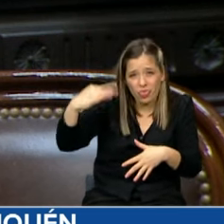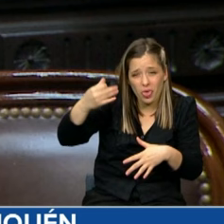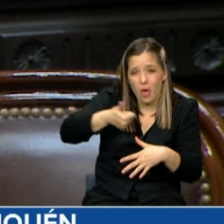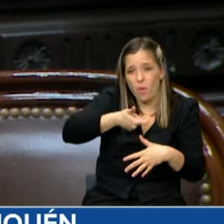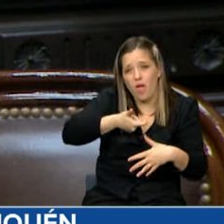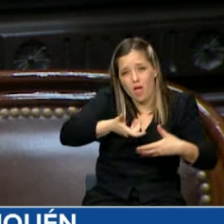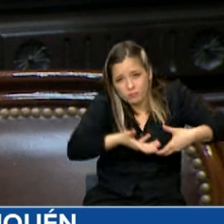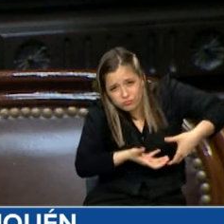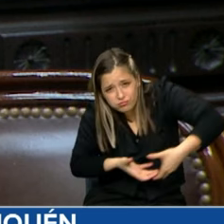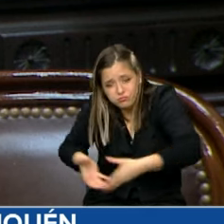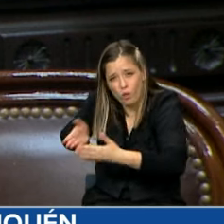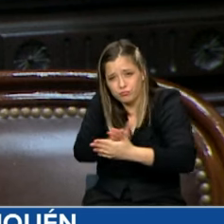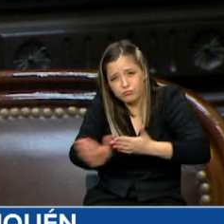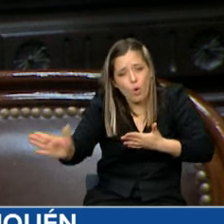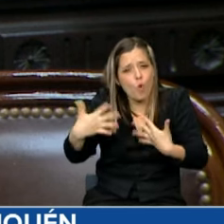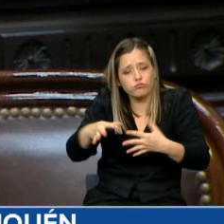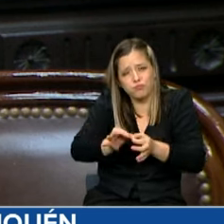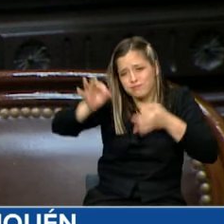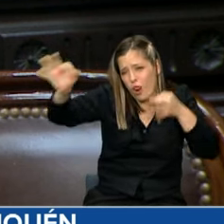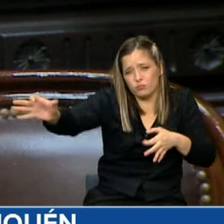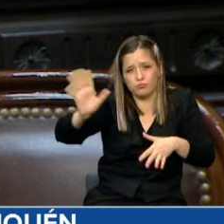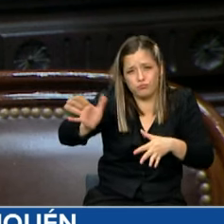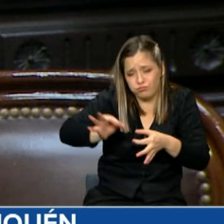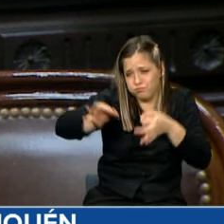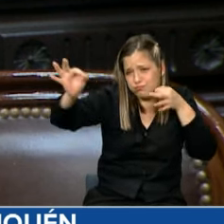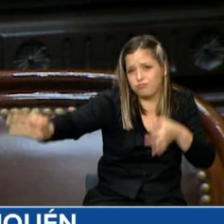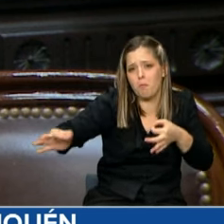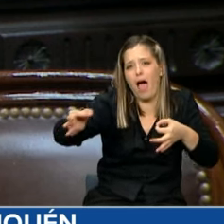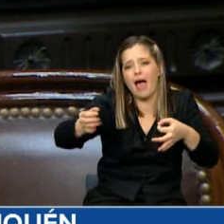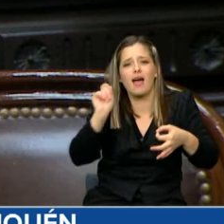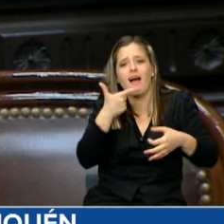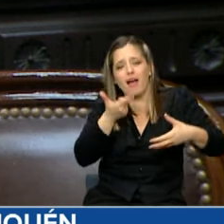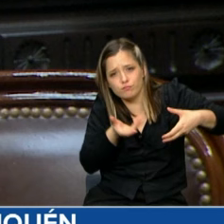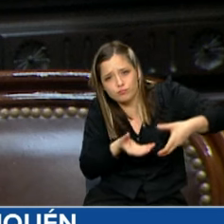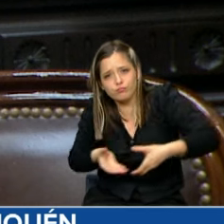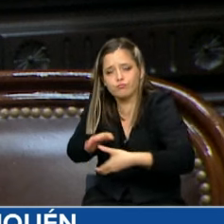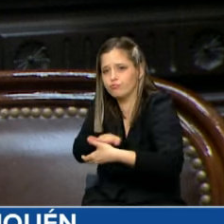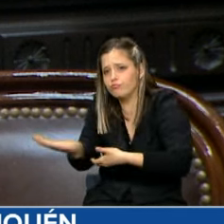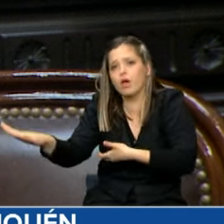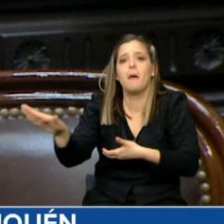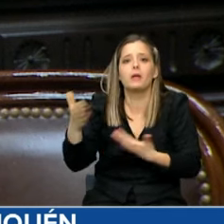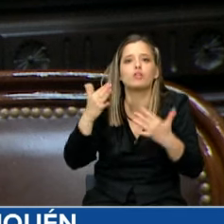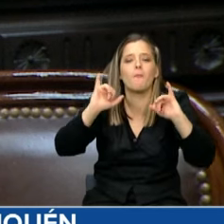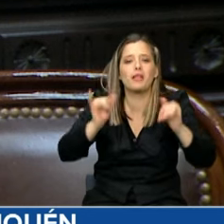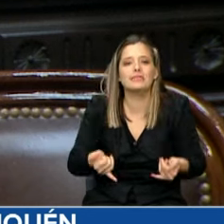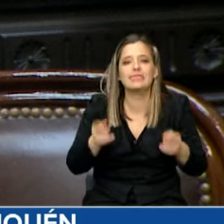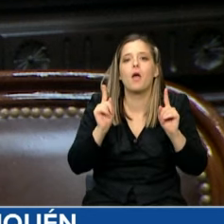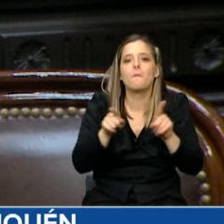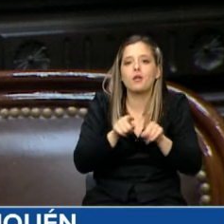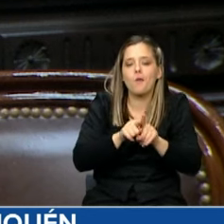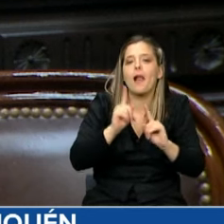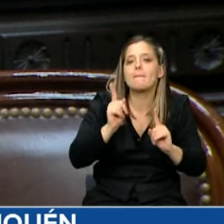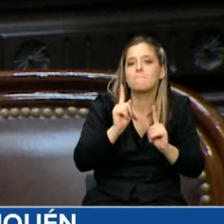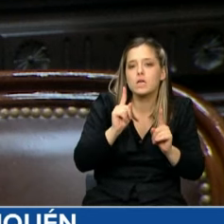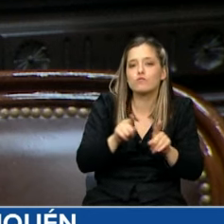a hacer por qué Porque el gas de neuquén se va a proveer con Nito emisiones de carbono